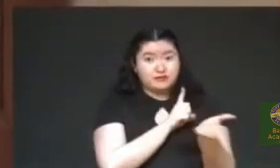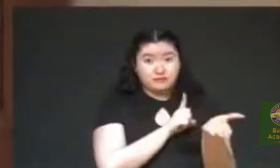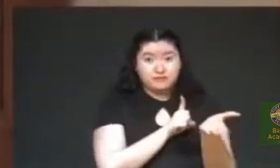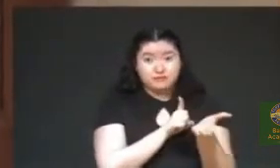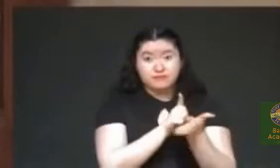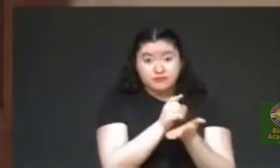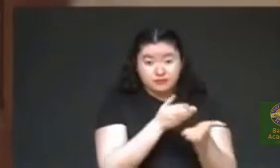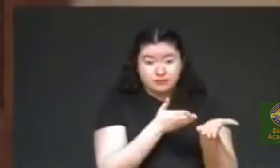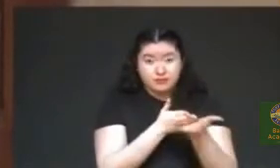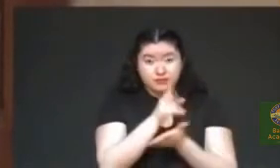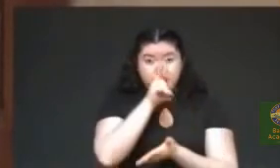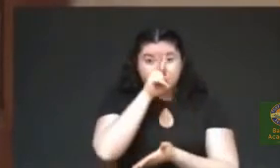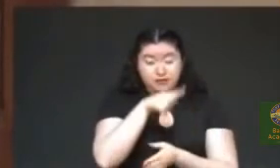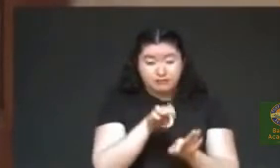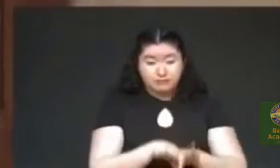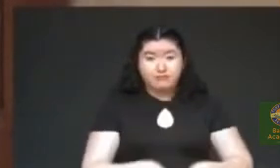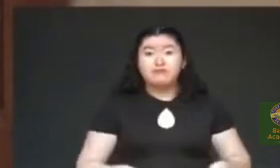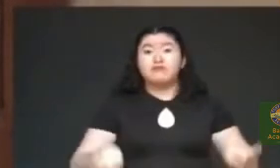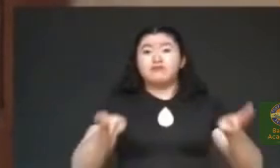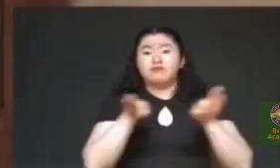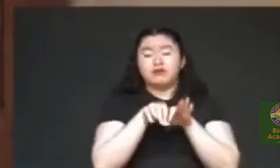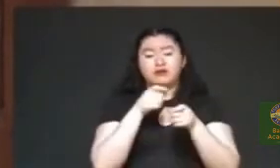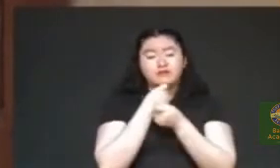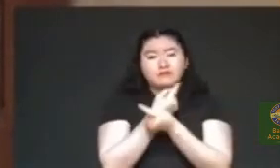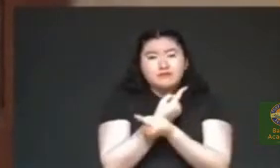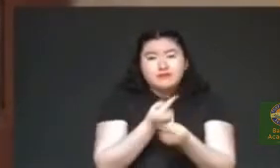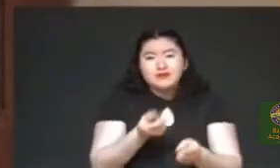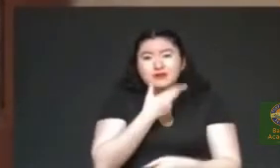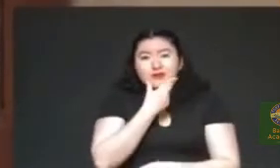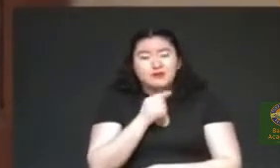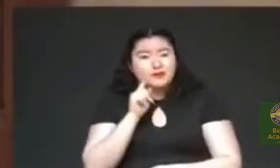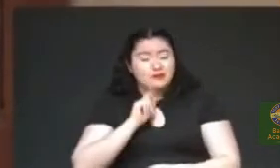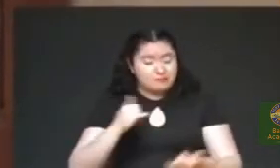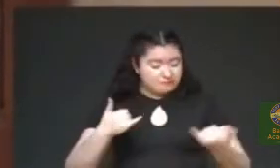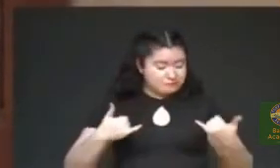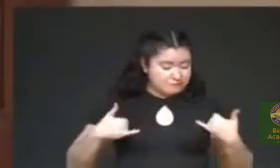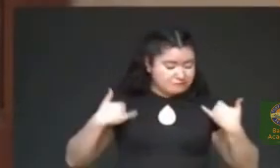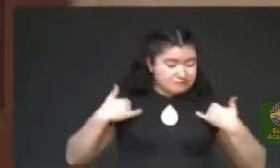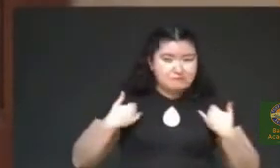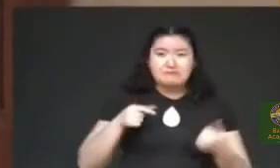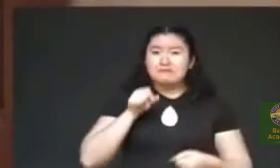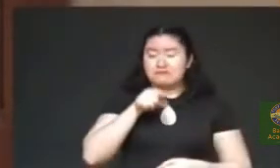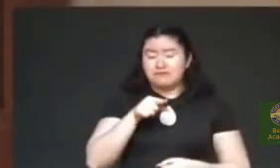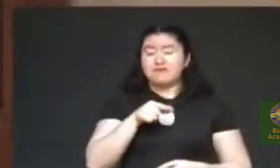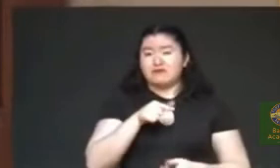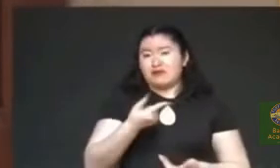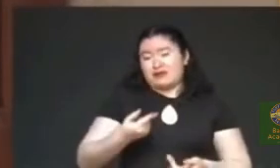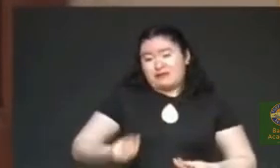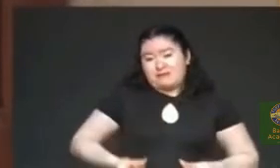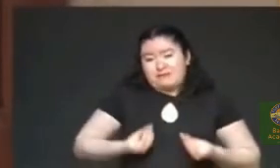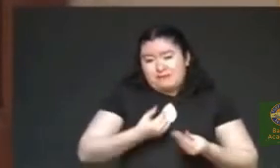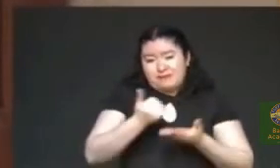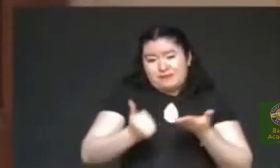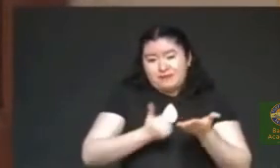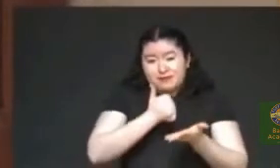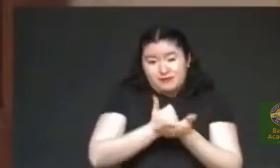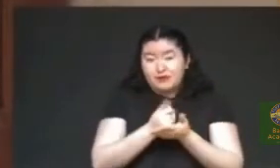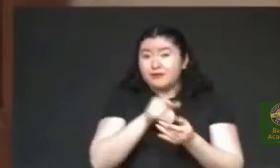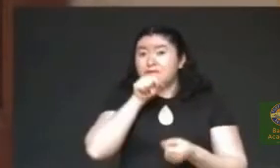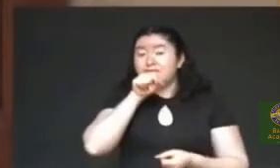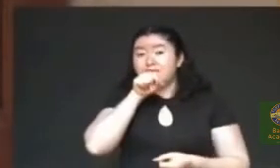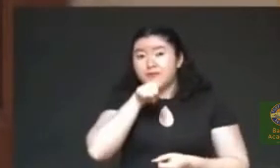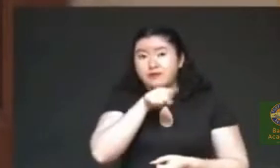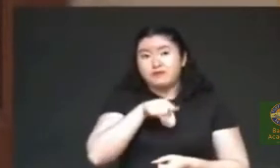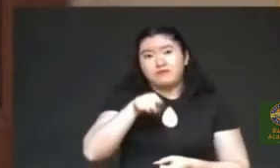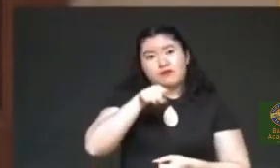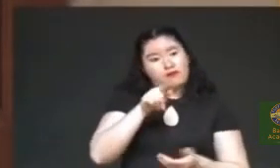niños y niñas, adolescentes, jóvenes de la ciudad, y aquí bienvenida a toda la colaboración que se requiera para beneficio de